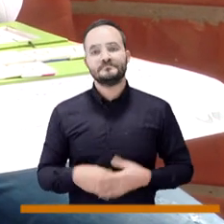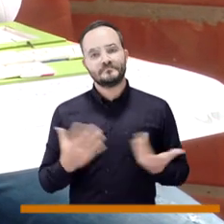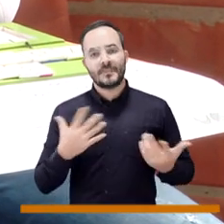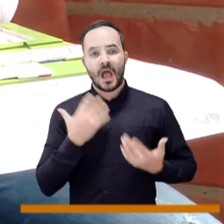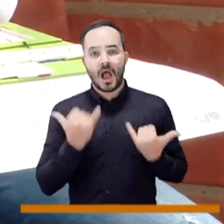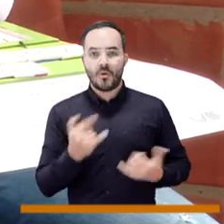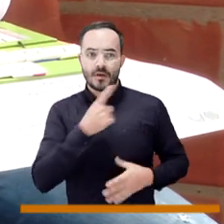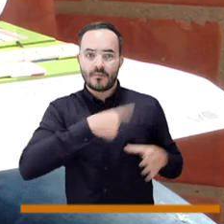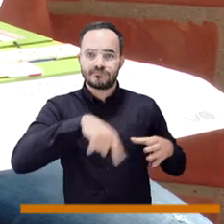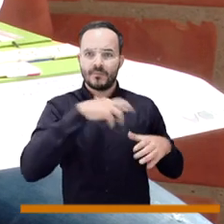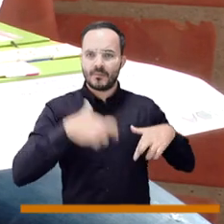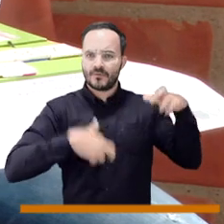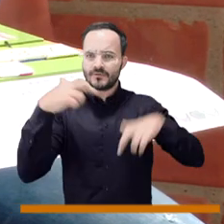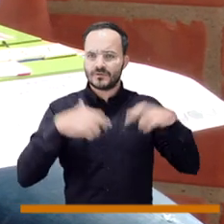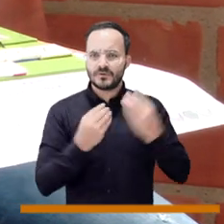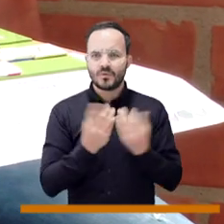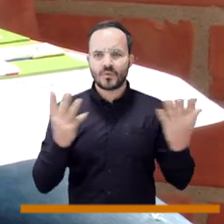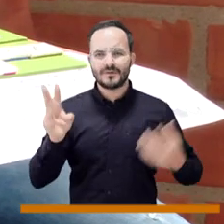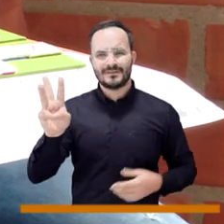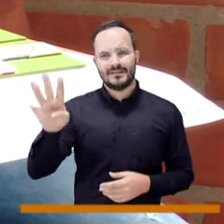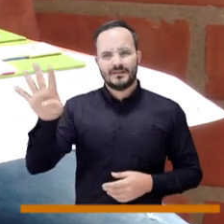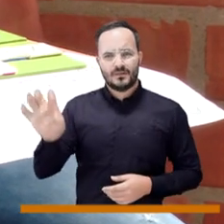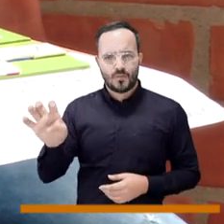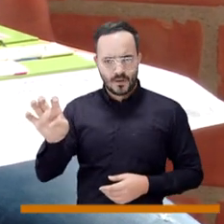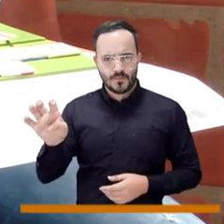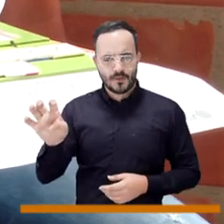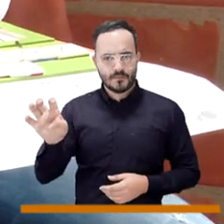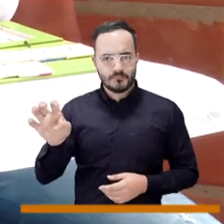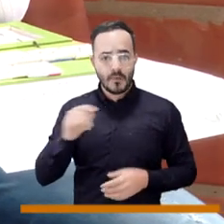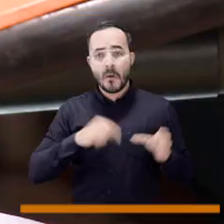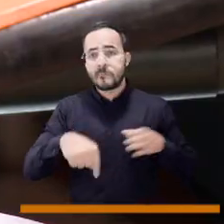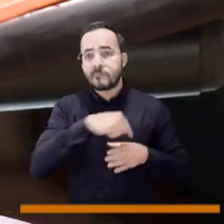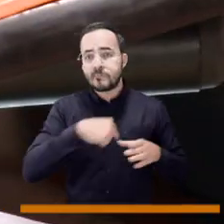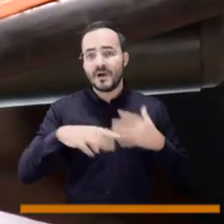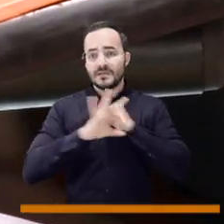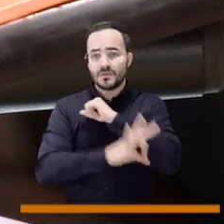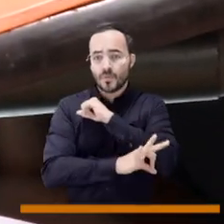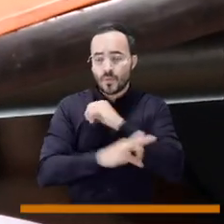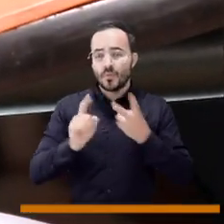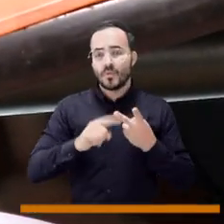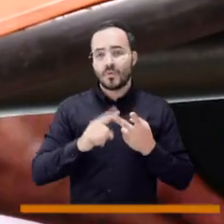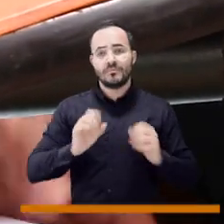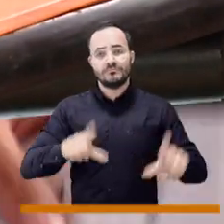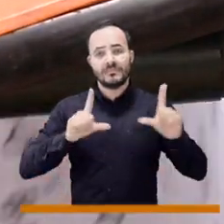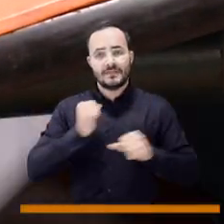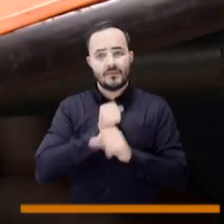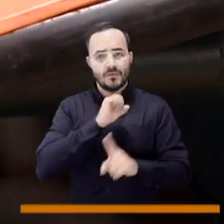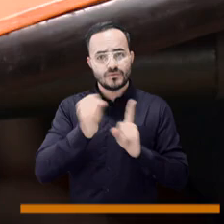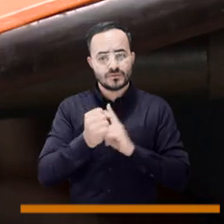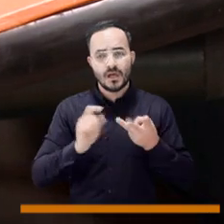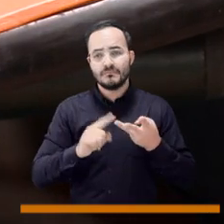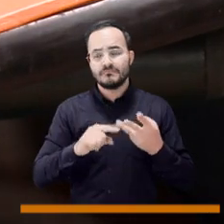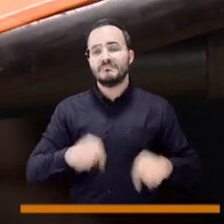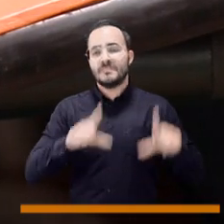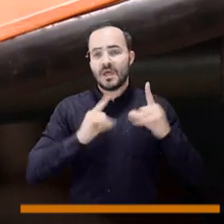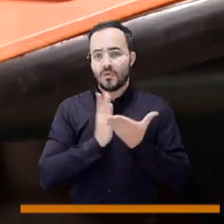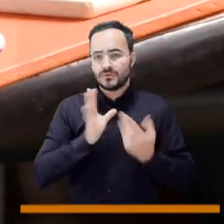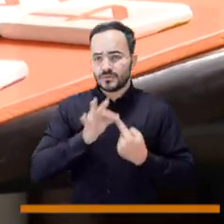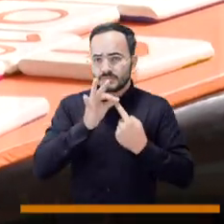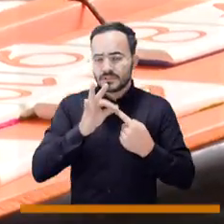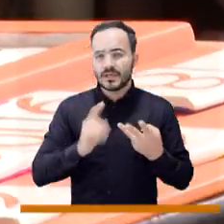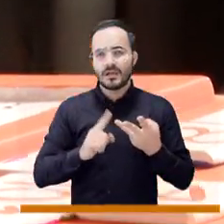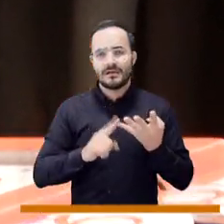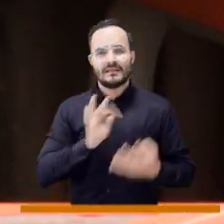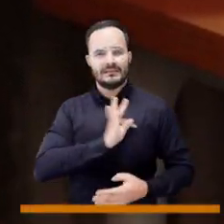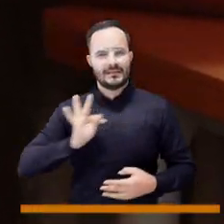necesidades? Contamos con un equipo profesional de 39 personas, entre las cuales hay psicólogos, trabajadores sociales,